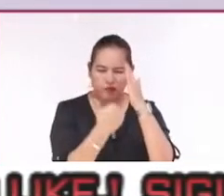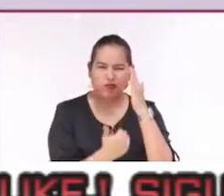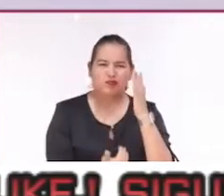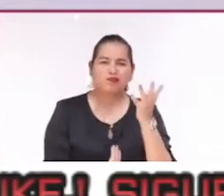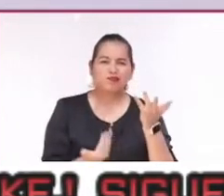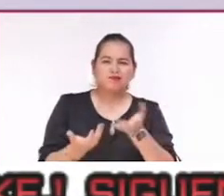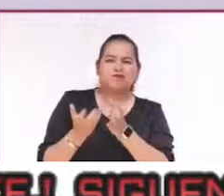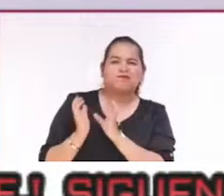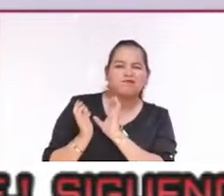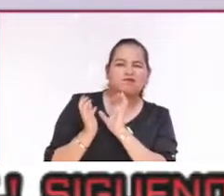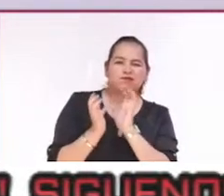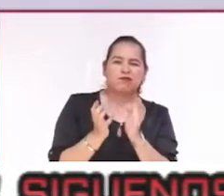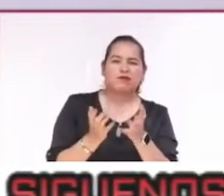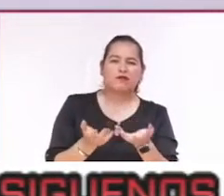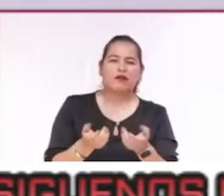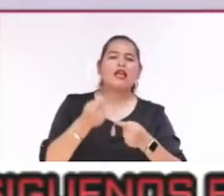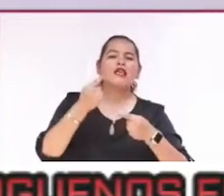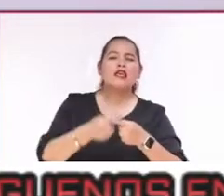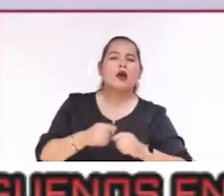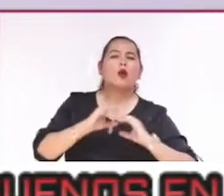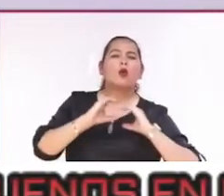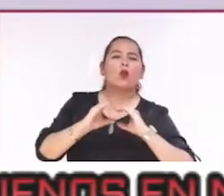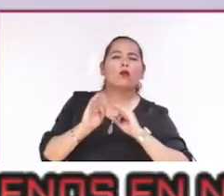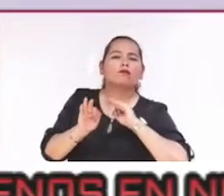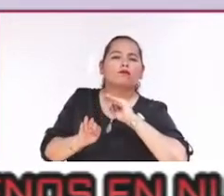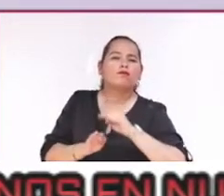¿Quién cuida hasta los maridos?